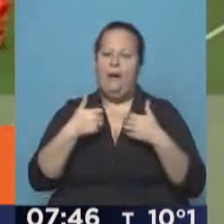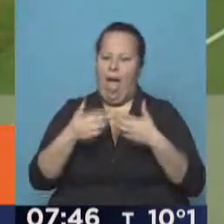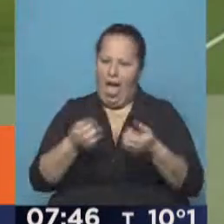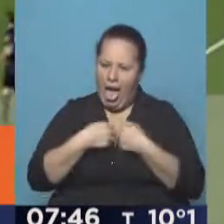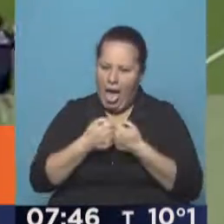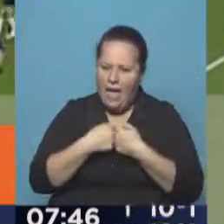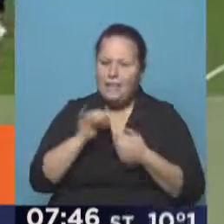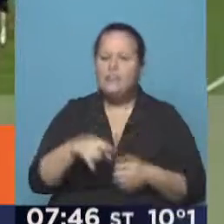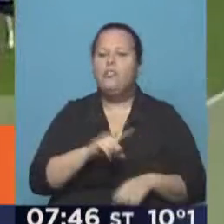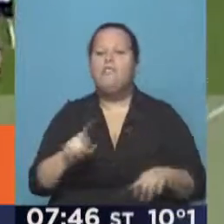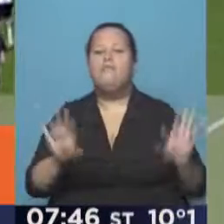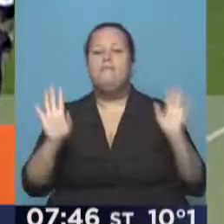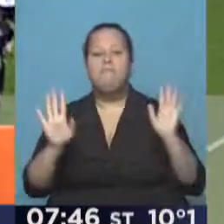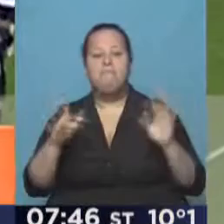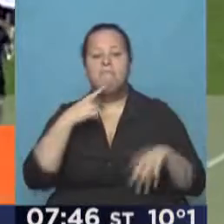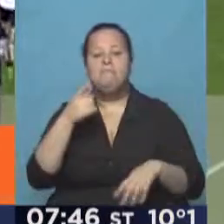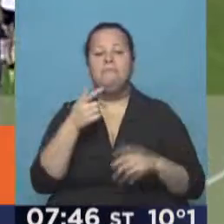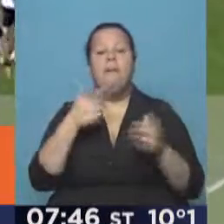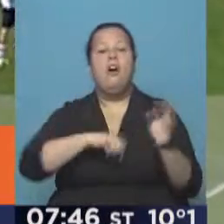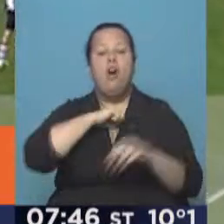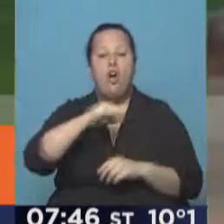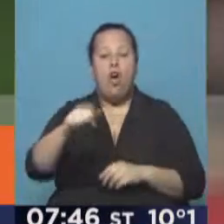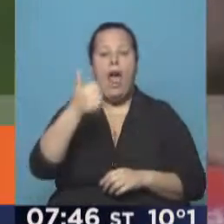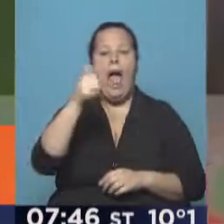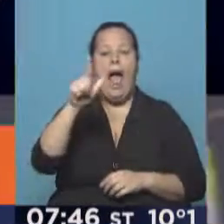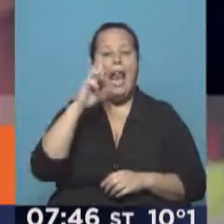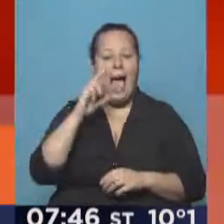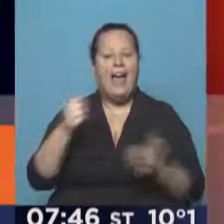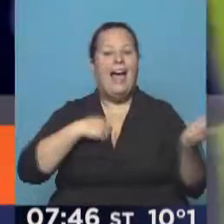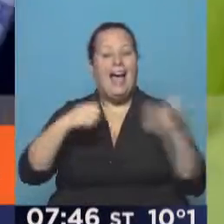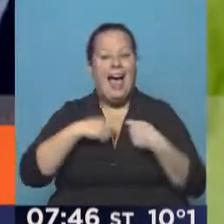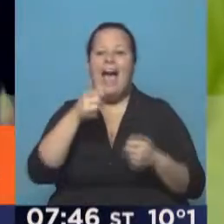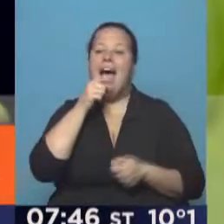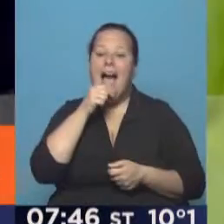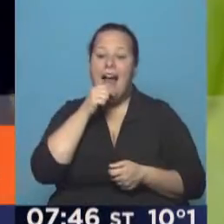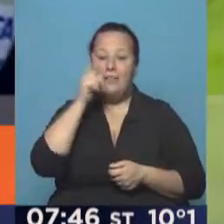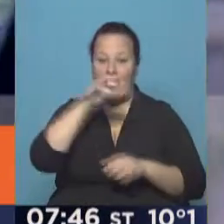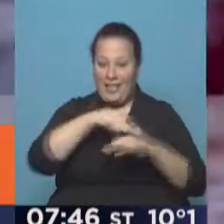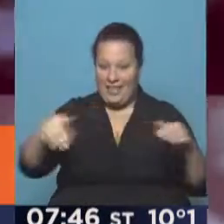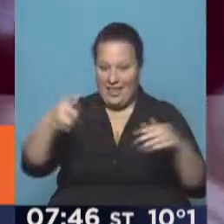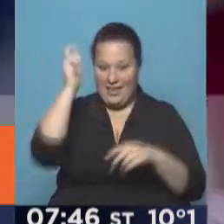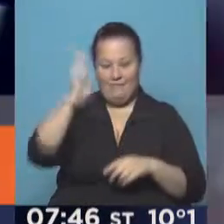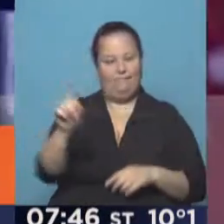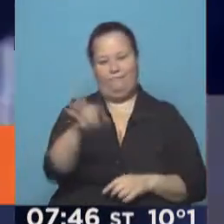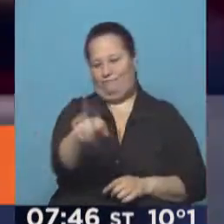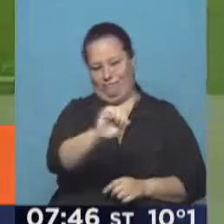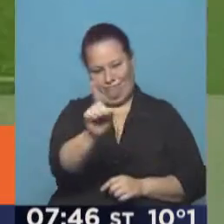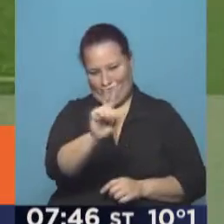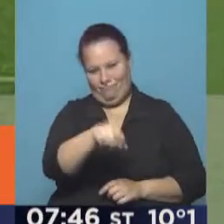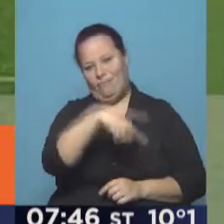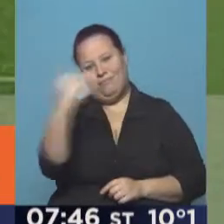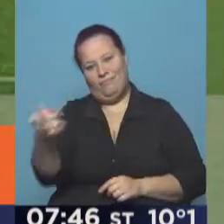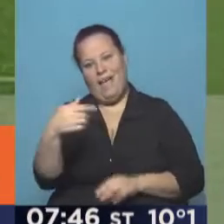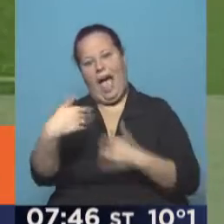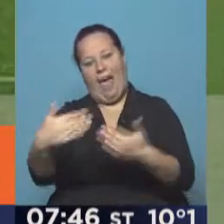adelantada acá o no? Lo cierto es que el que iba a convertir era Alario, pero cuando salía corriendo el árbitro y en línea, a instancias de línea, le decía, vos no, Driussi era el que